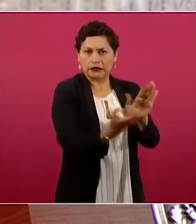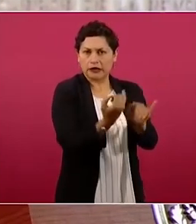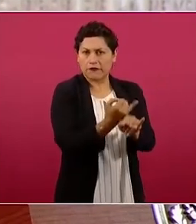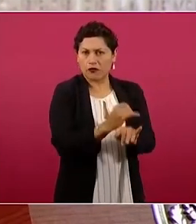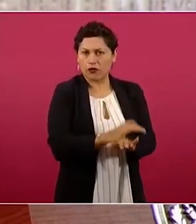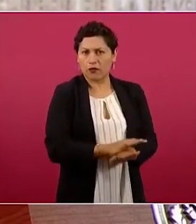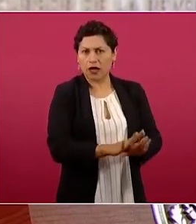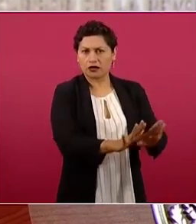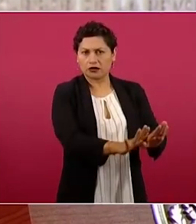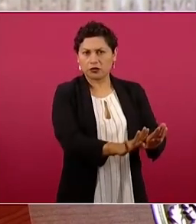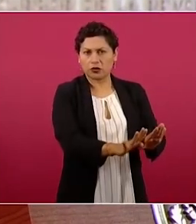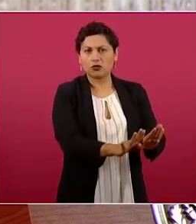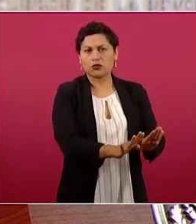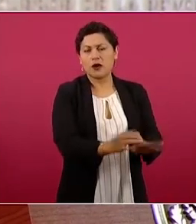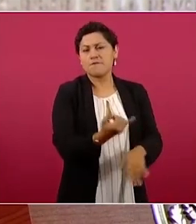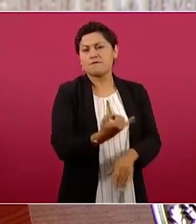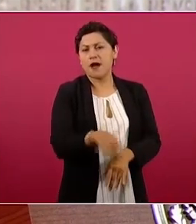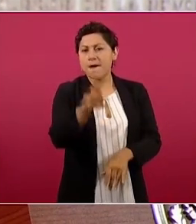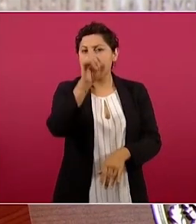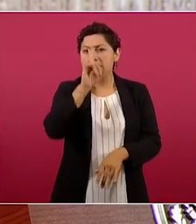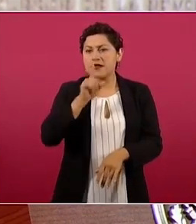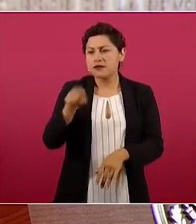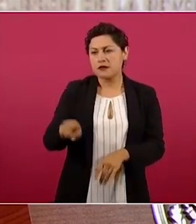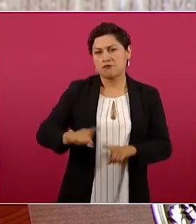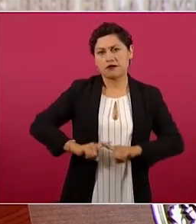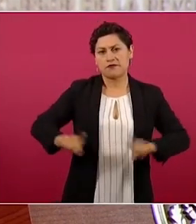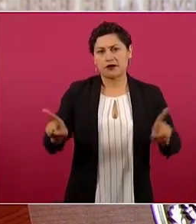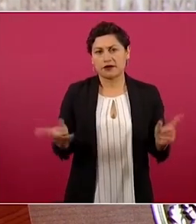corresponde a lo que sucedió,